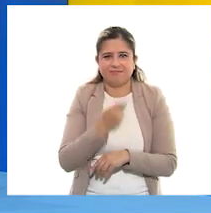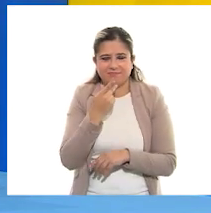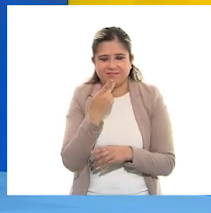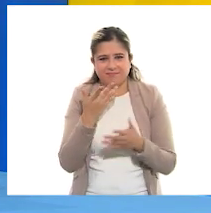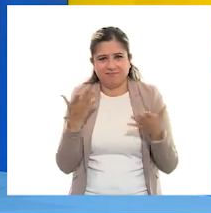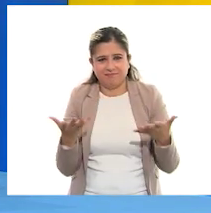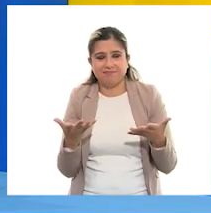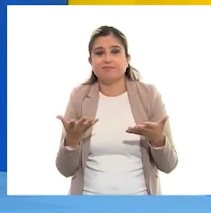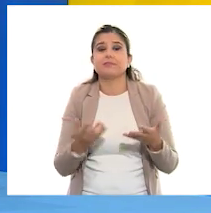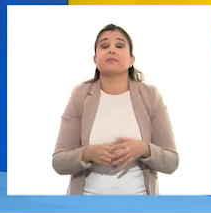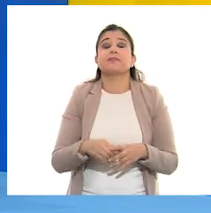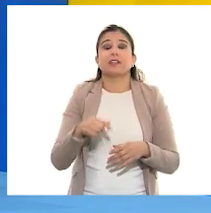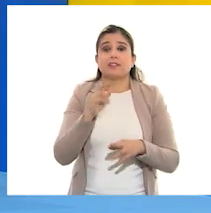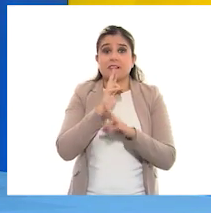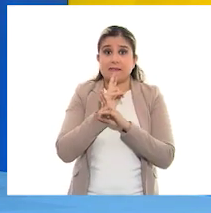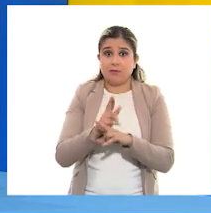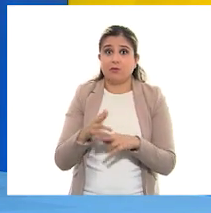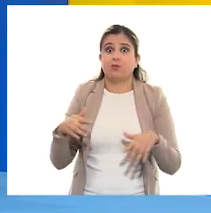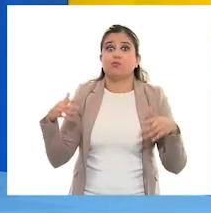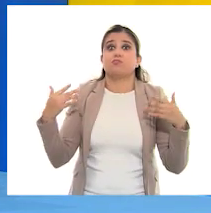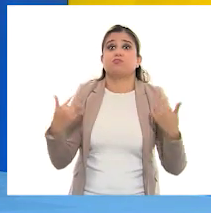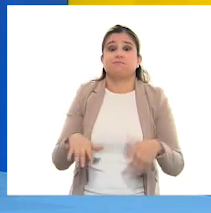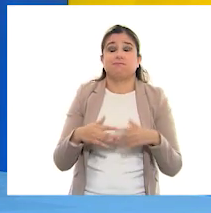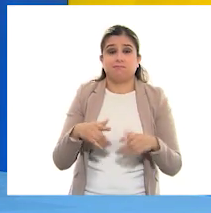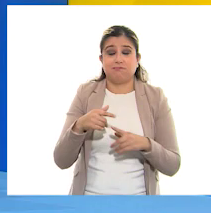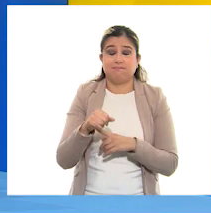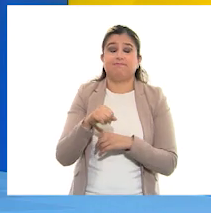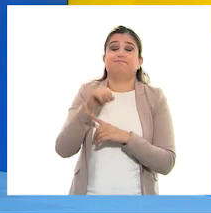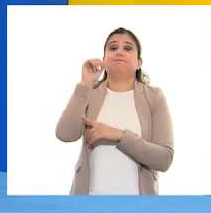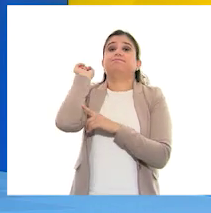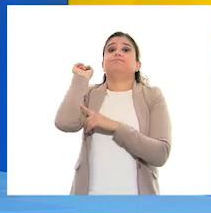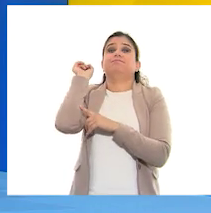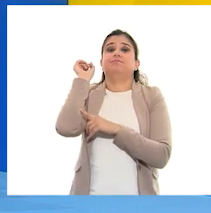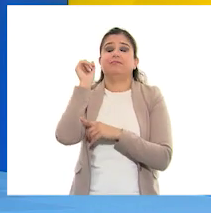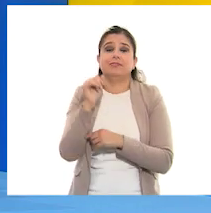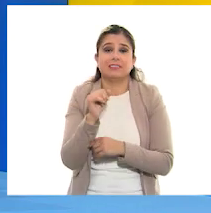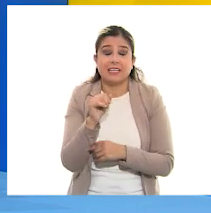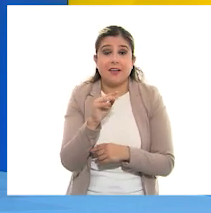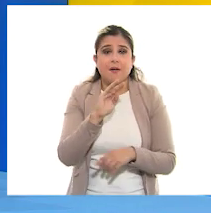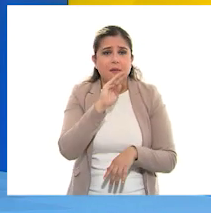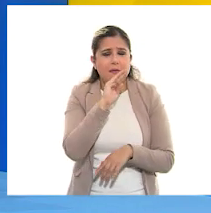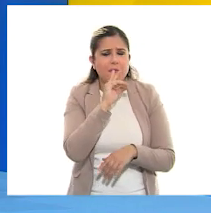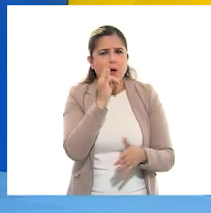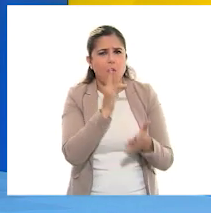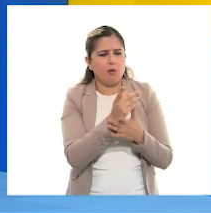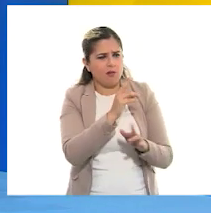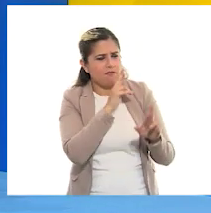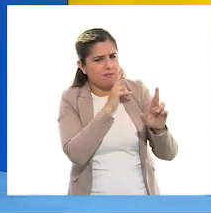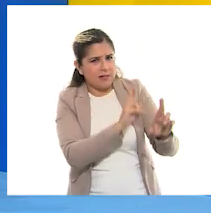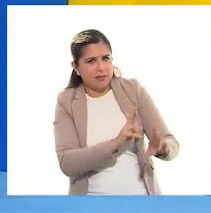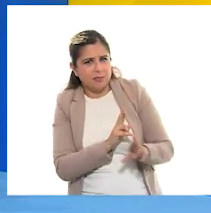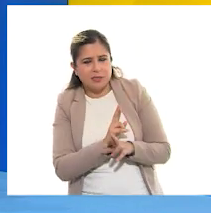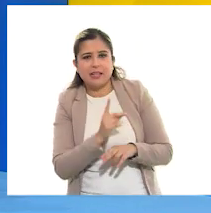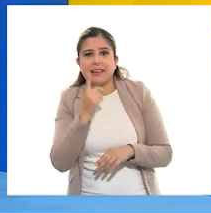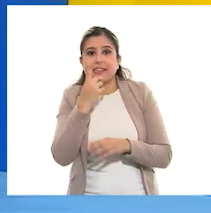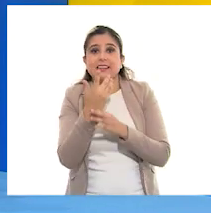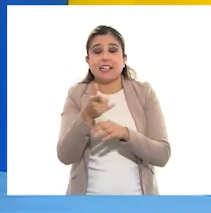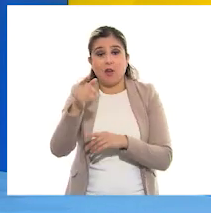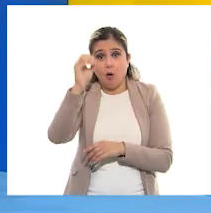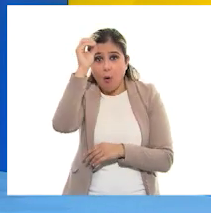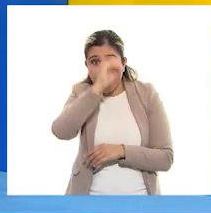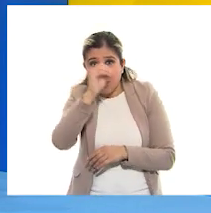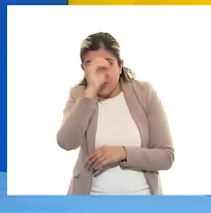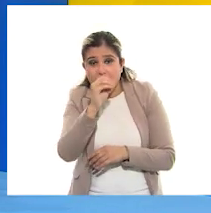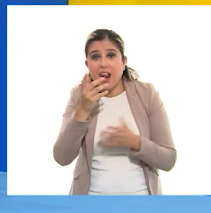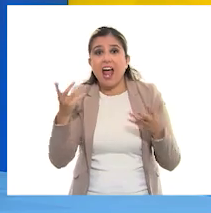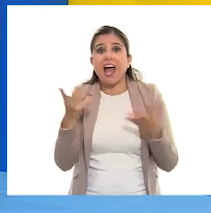respondió. Violet echó atrás la cabeza. Mamá solo recibió la respuesta estándar, que decía que sus opiniones